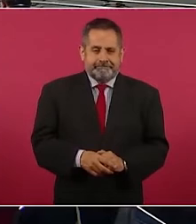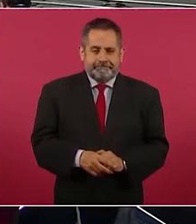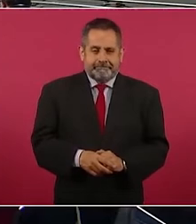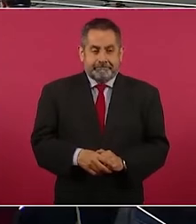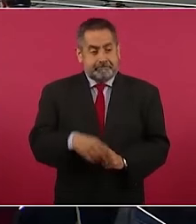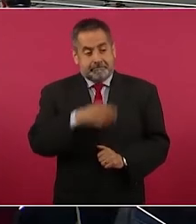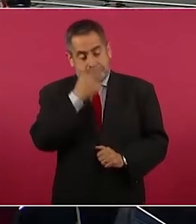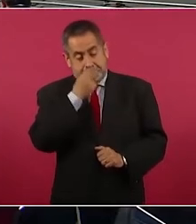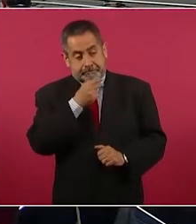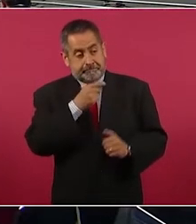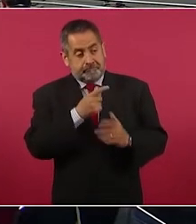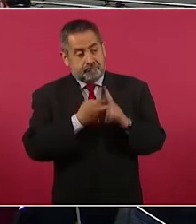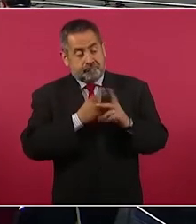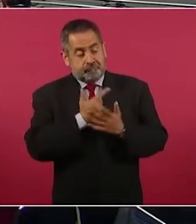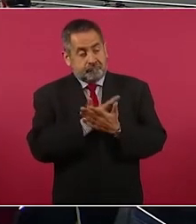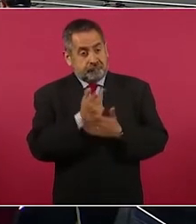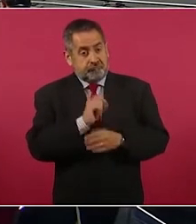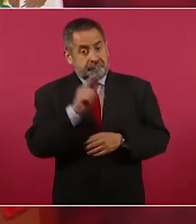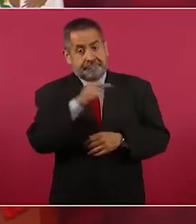estadista.